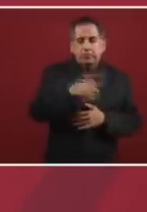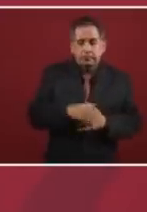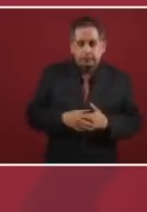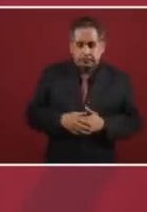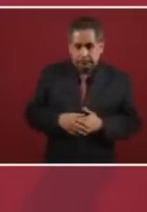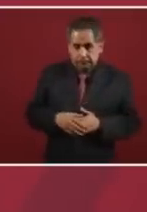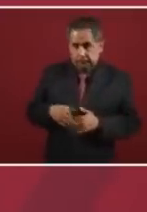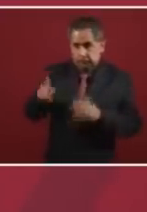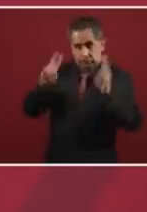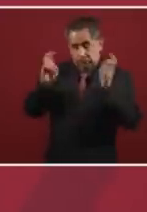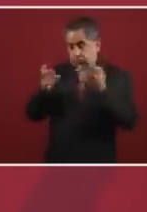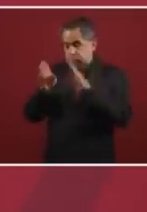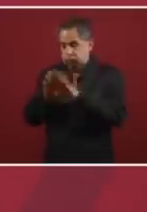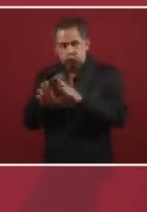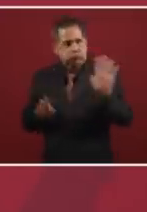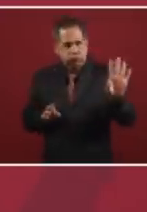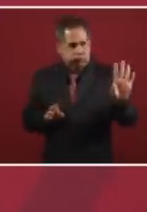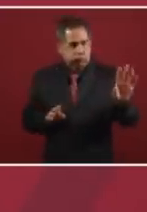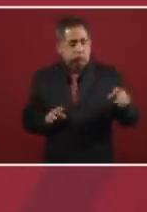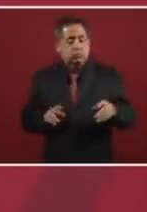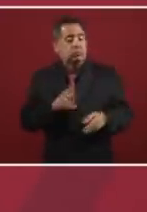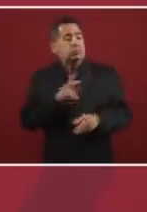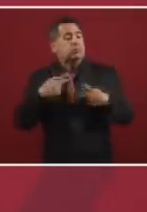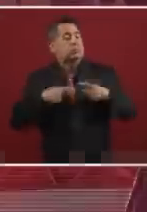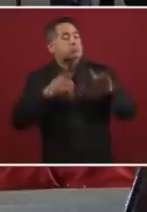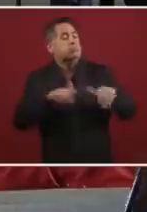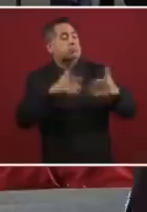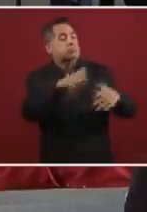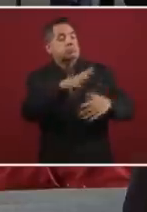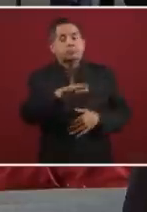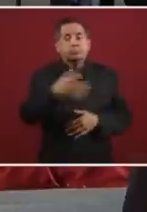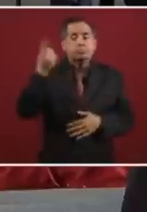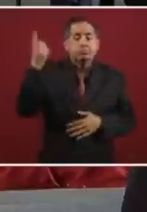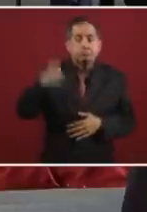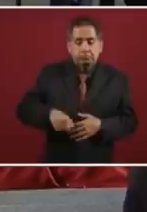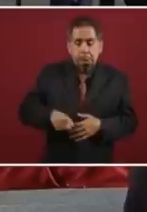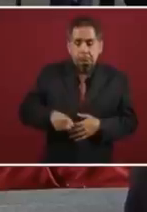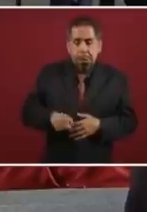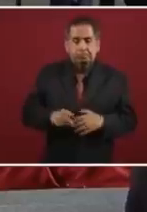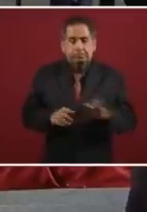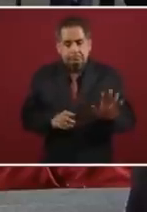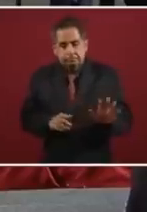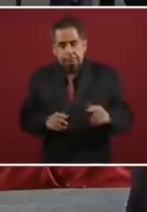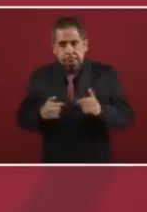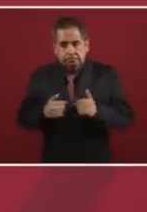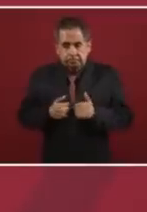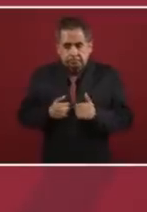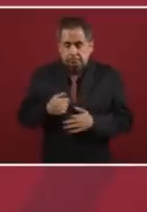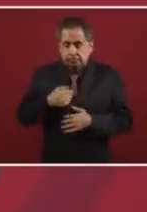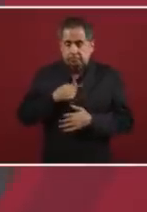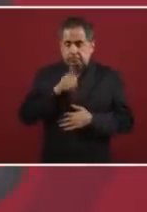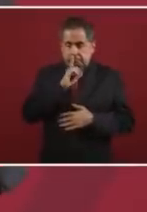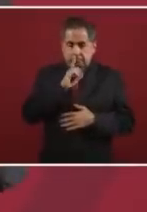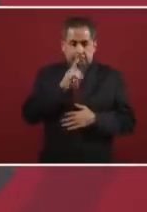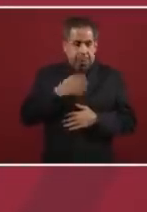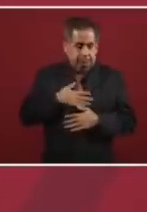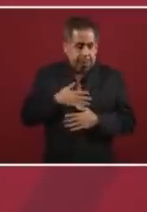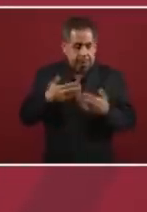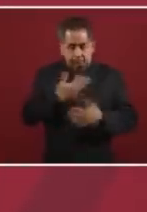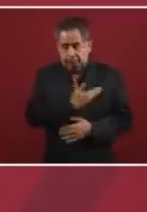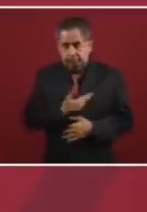a los ciudadanos el pueblo manda nada más que yo como ciudadano como